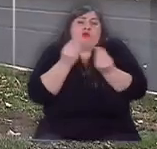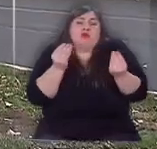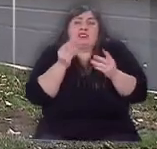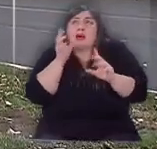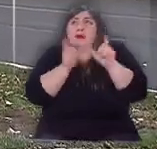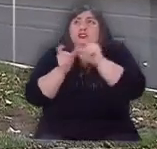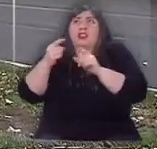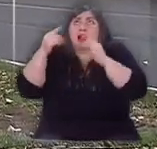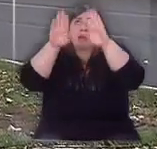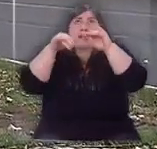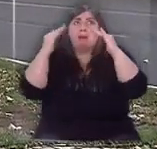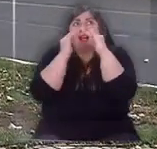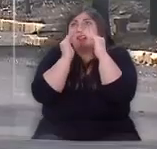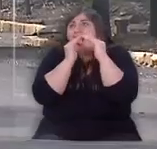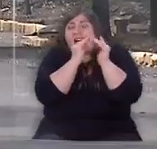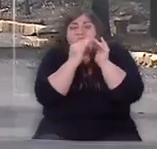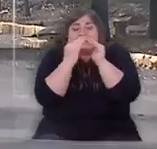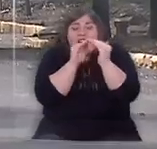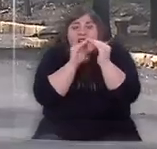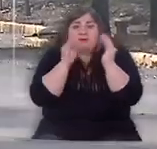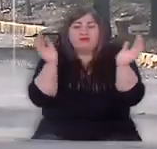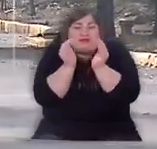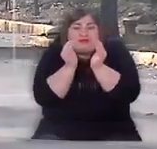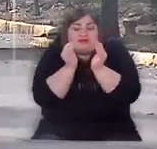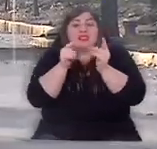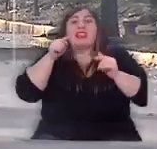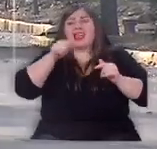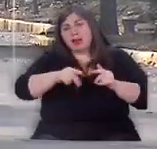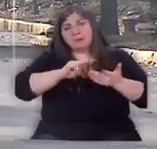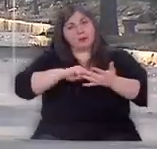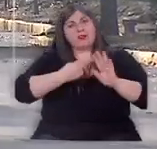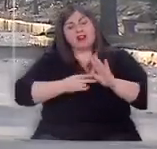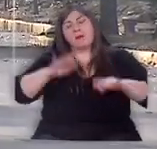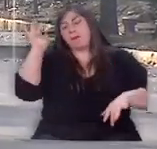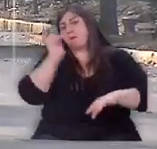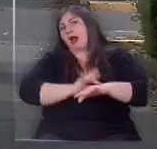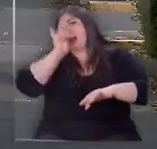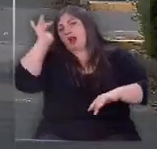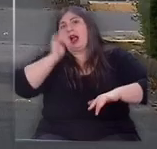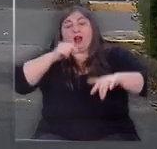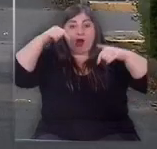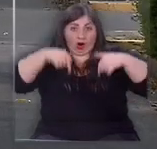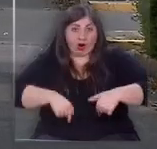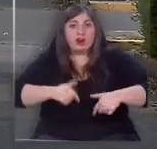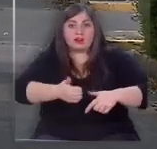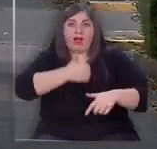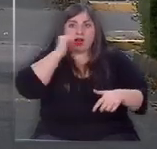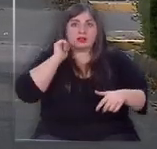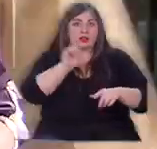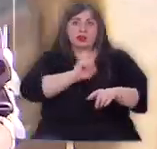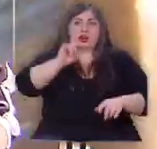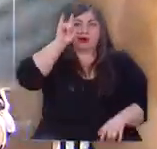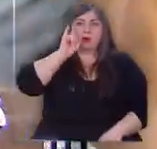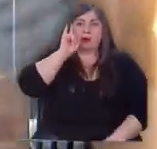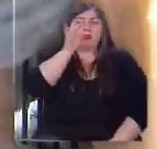generaciones en la misma casa, el problema va a ser mucho más grave. Y esto hoy o ayer, no recuerdo,